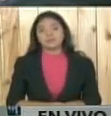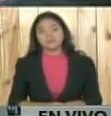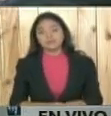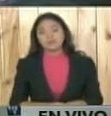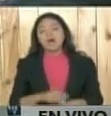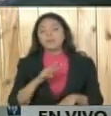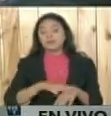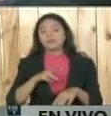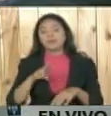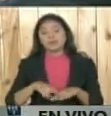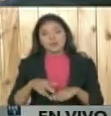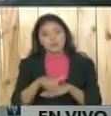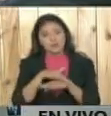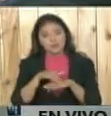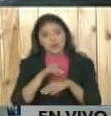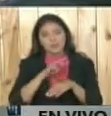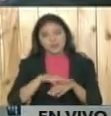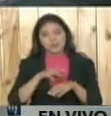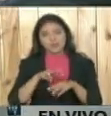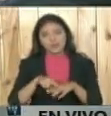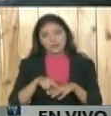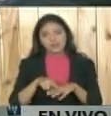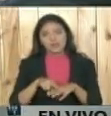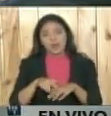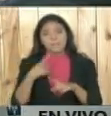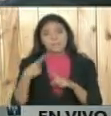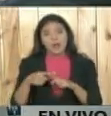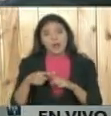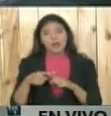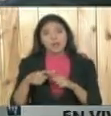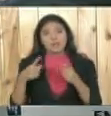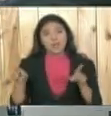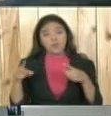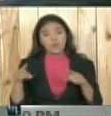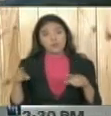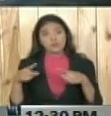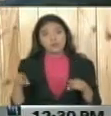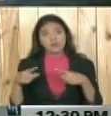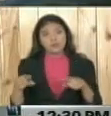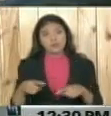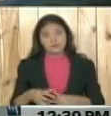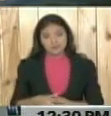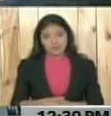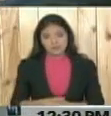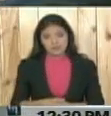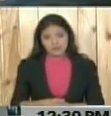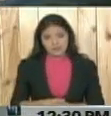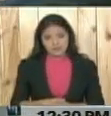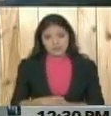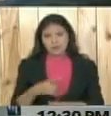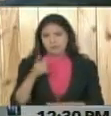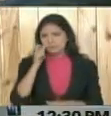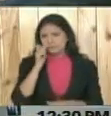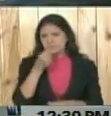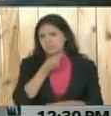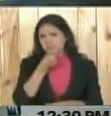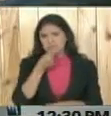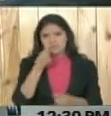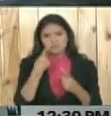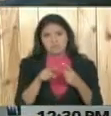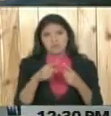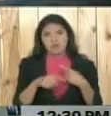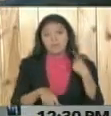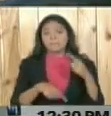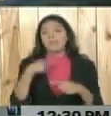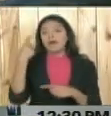mayor, el brujo. El brujo de Borinquen. El Maelo. Bueno, este tema,